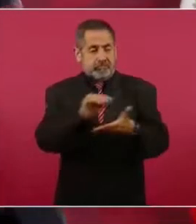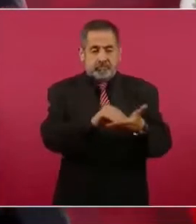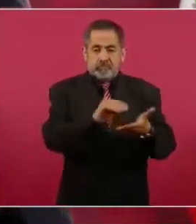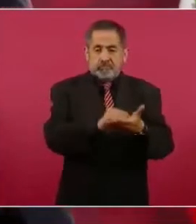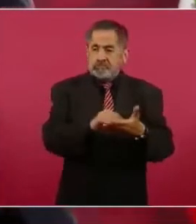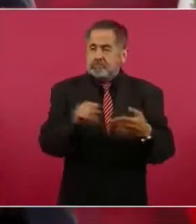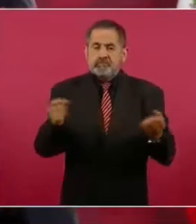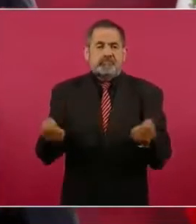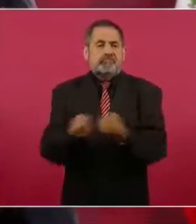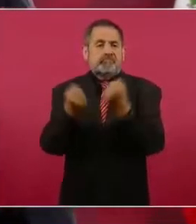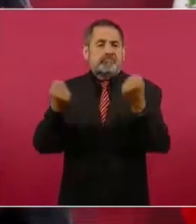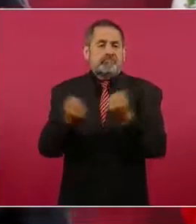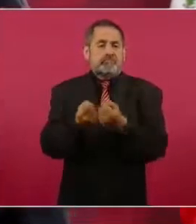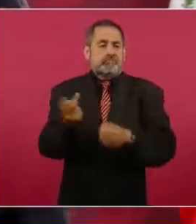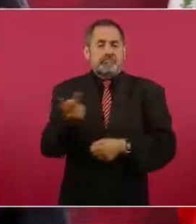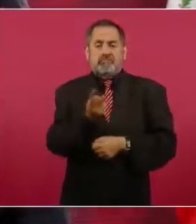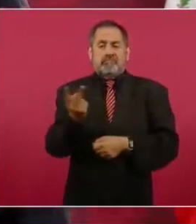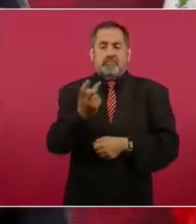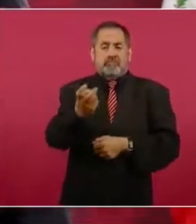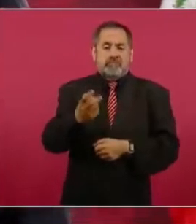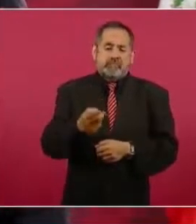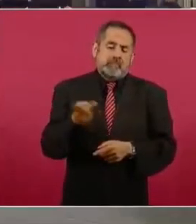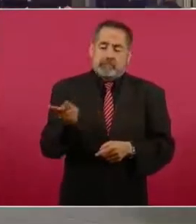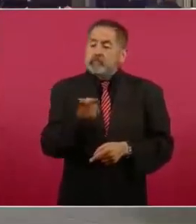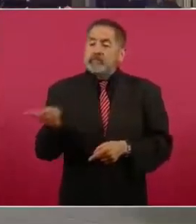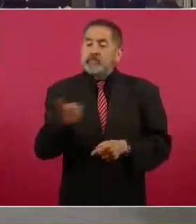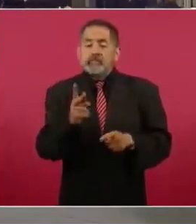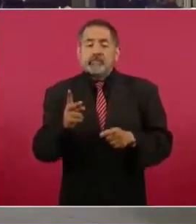sembradas desde el periodo neoliberal.